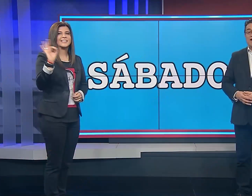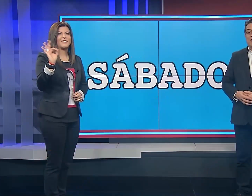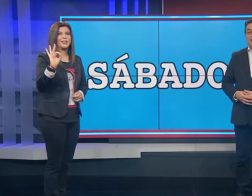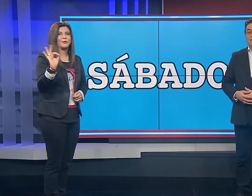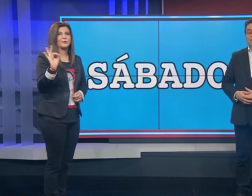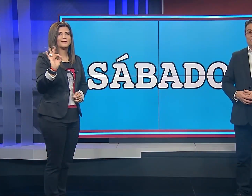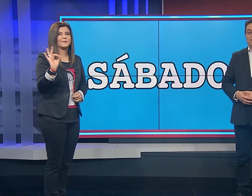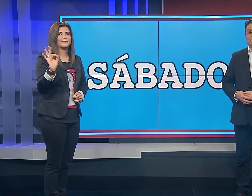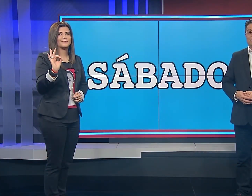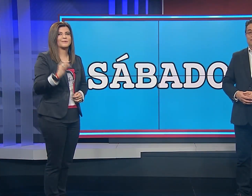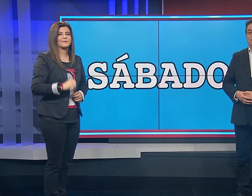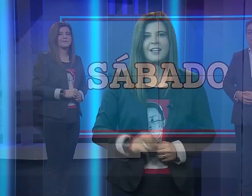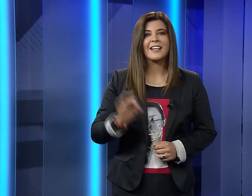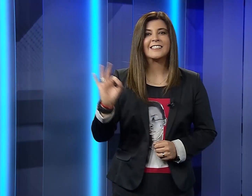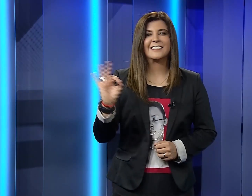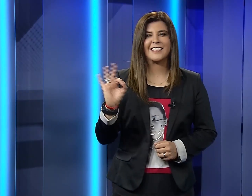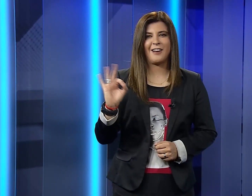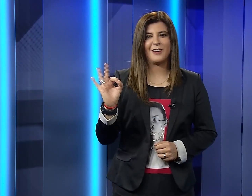Sábado.